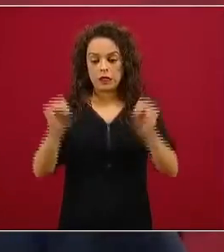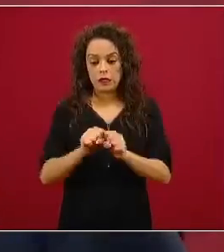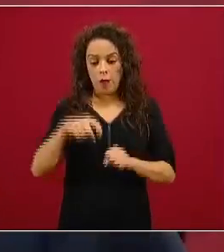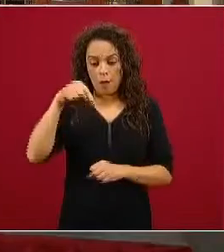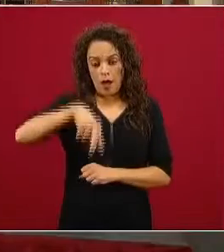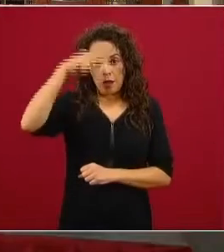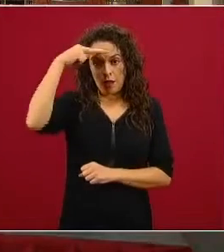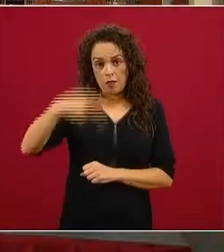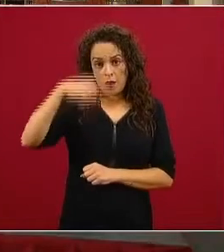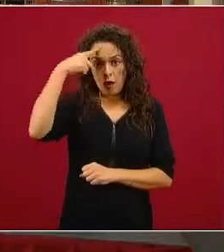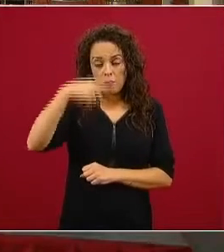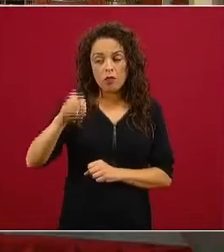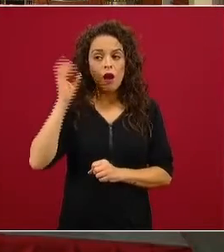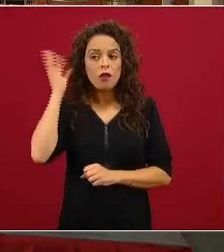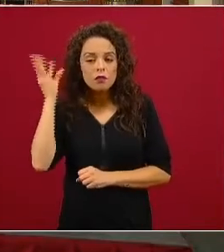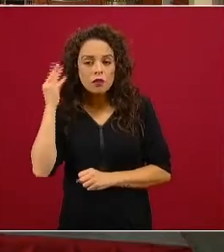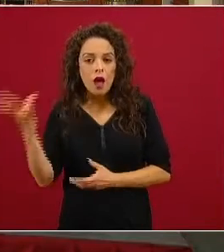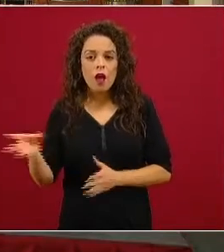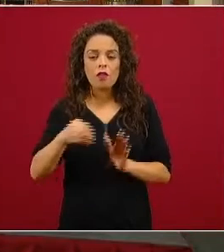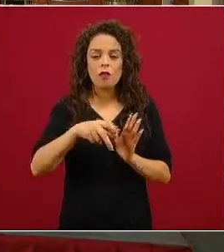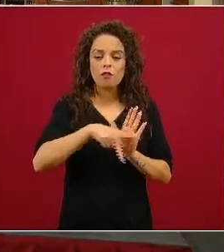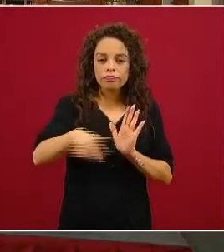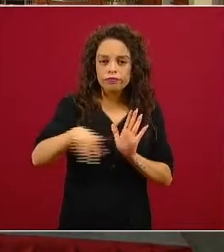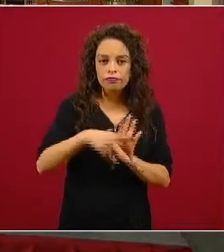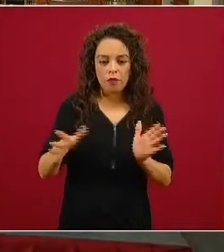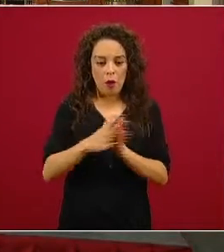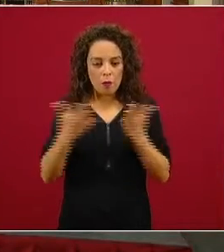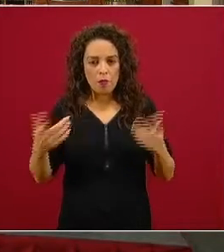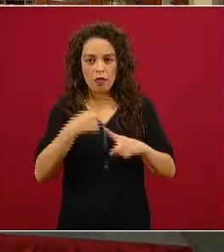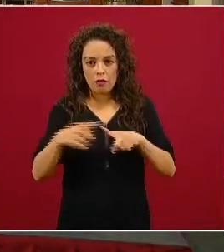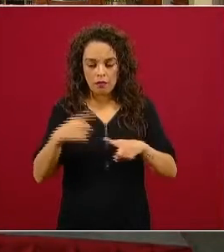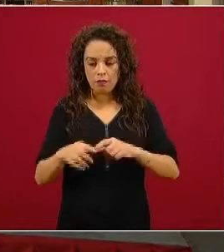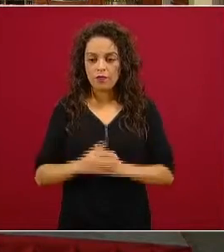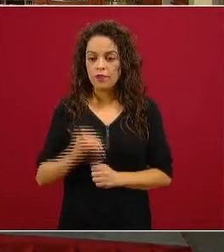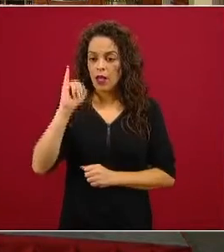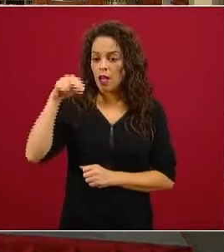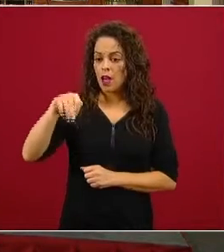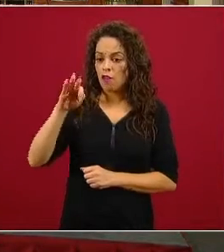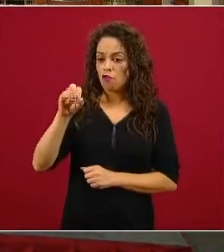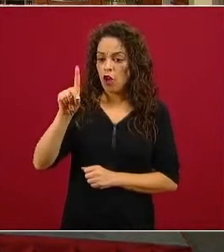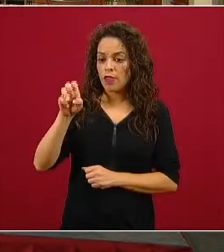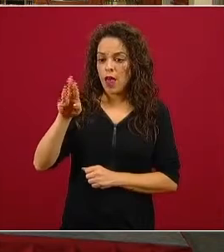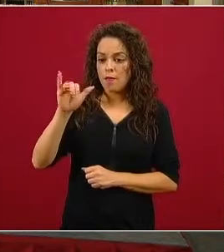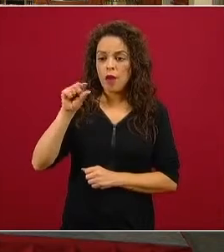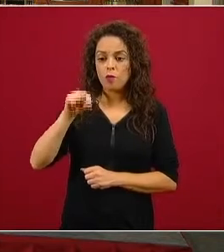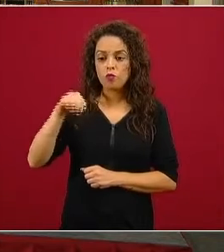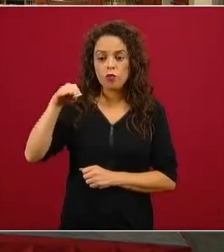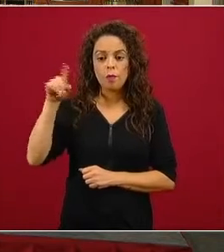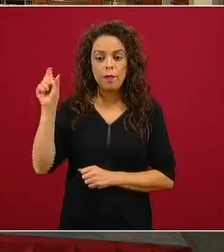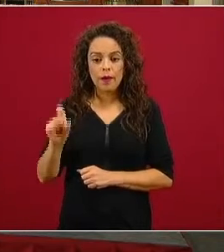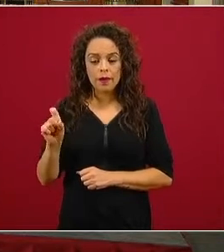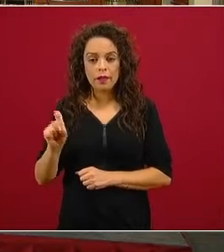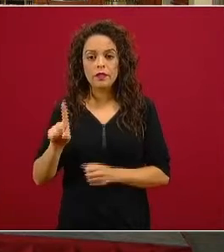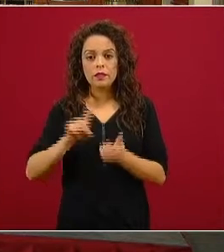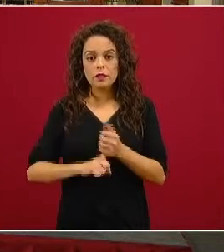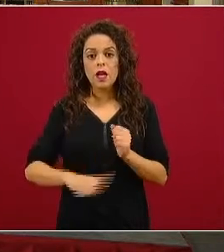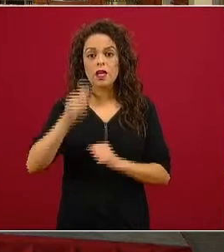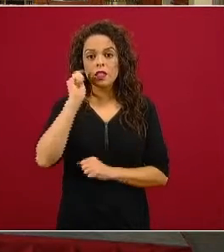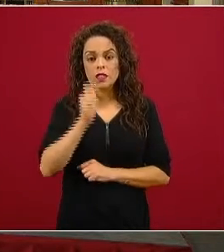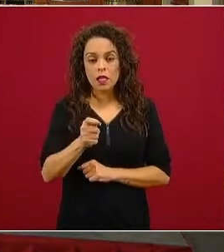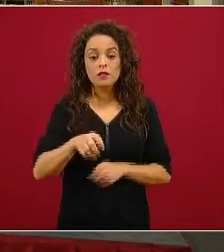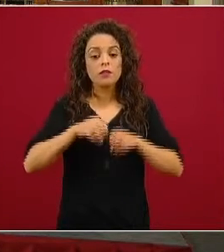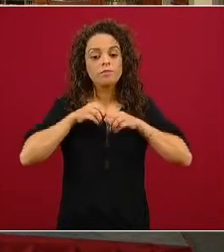con el maestro Genaro Villamil para anunciar que, como